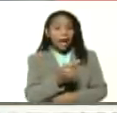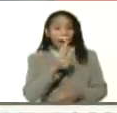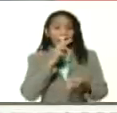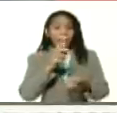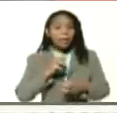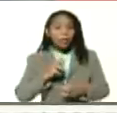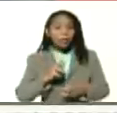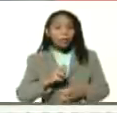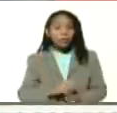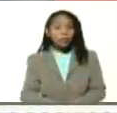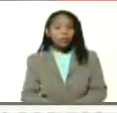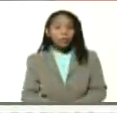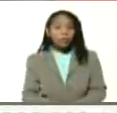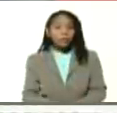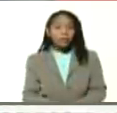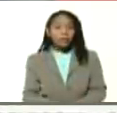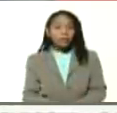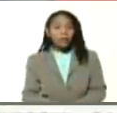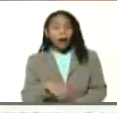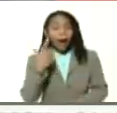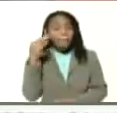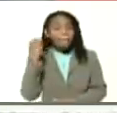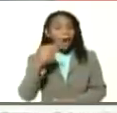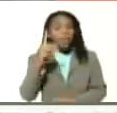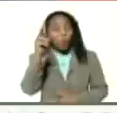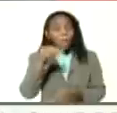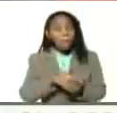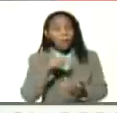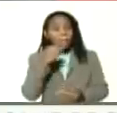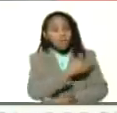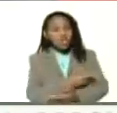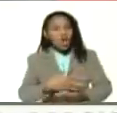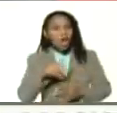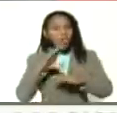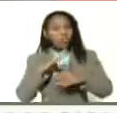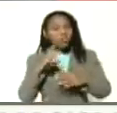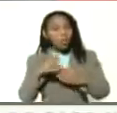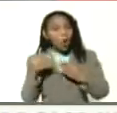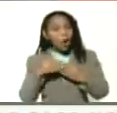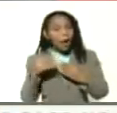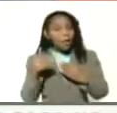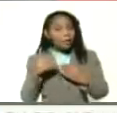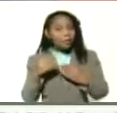Inglaterra, tenemos más de 2.000 millones de dólares líquidos,